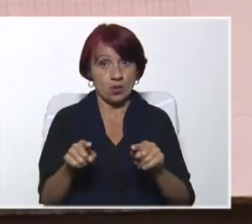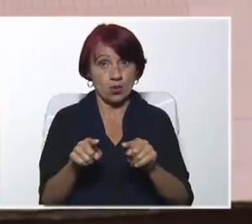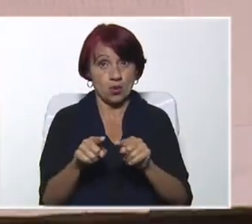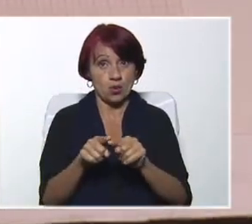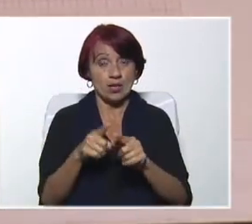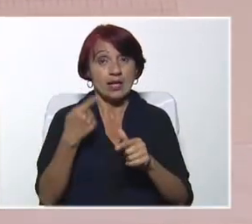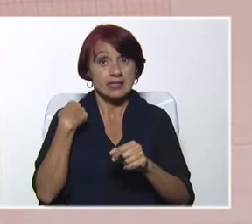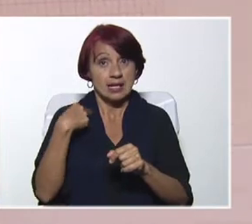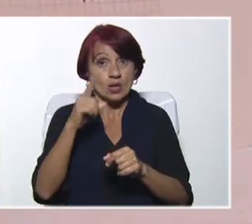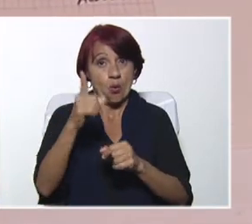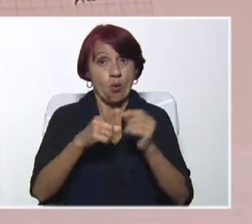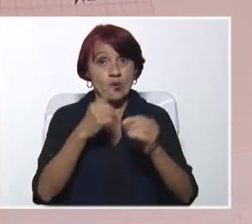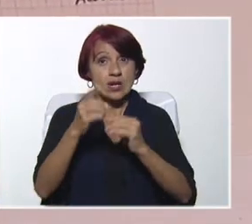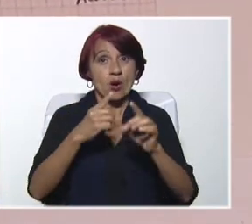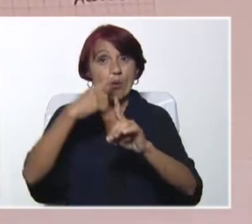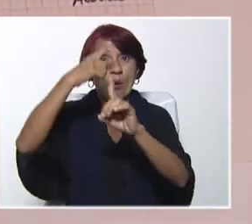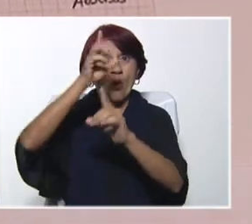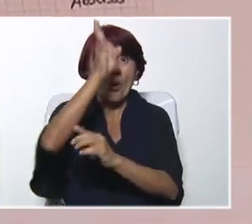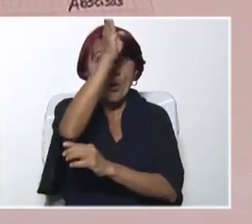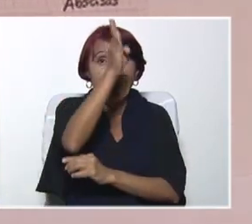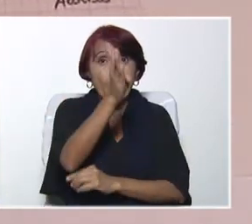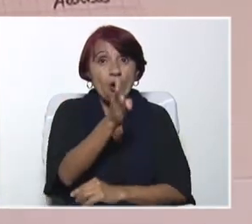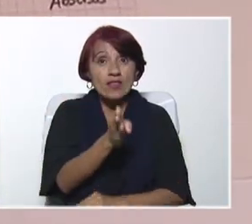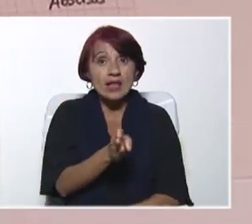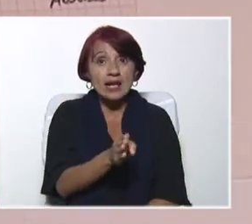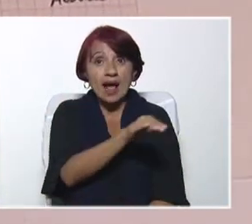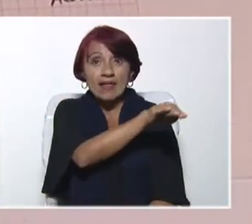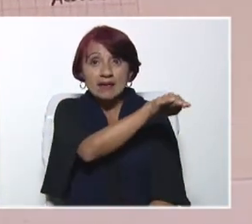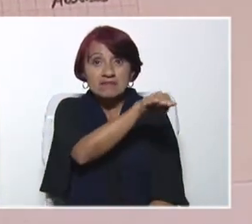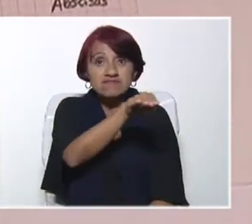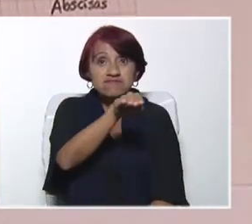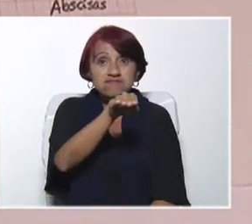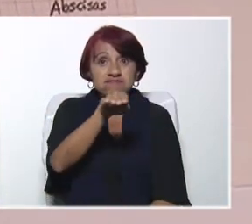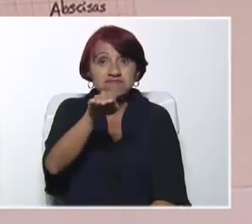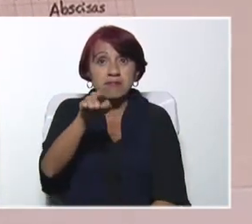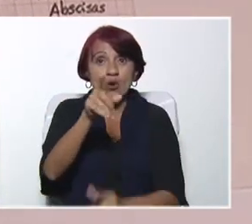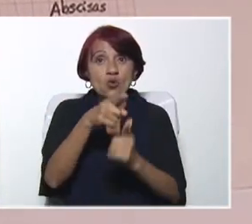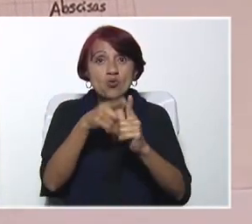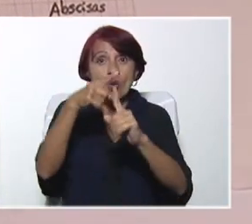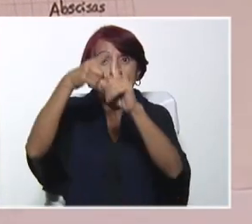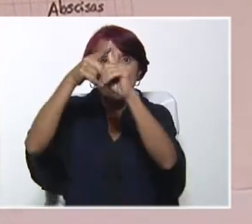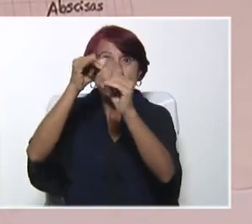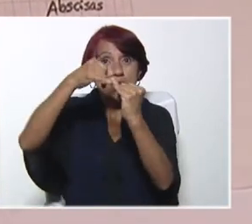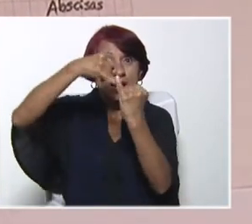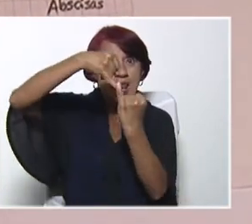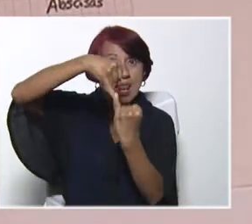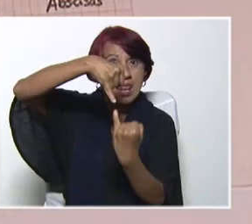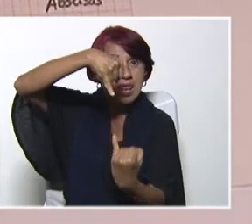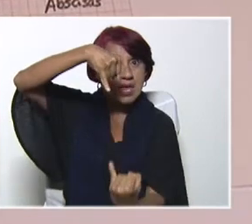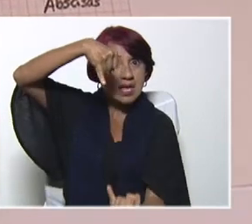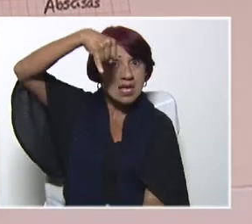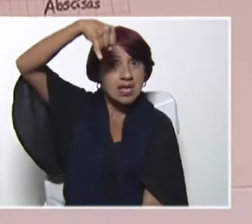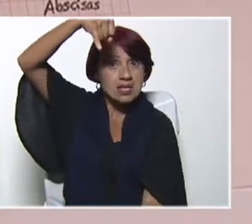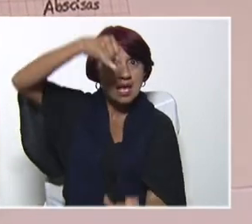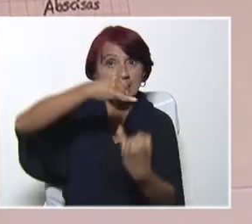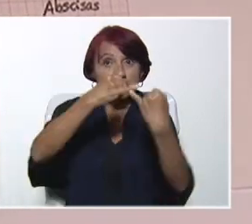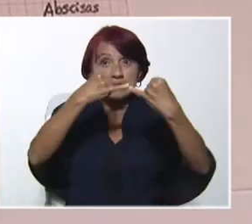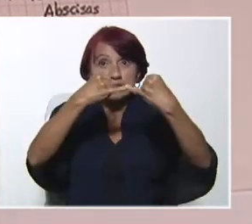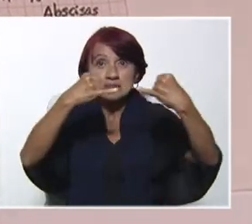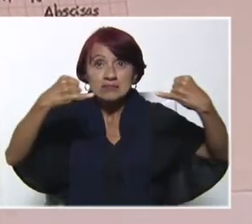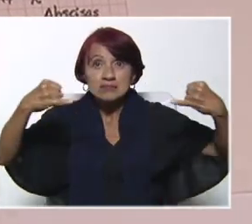una lámina con una gráfica que representa el sistema de